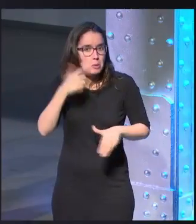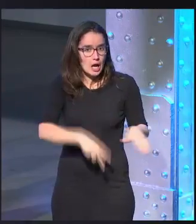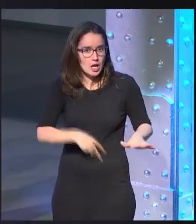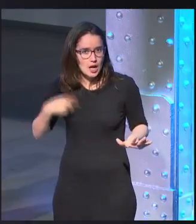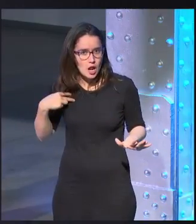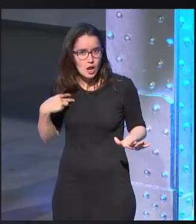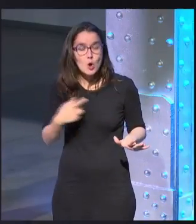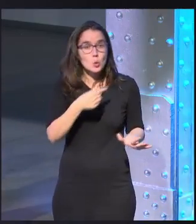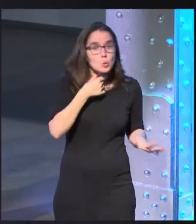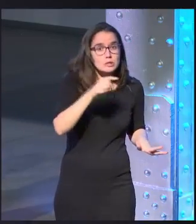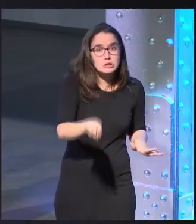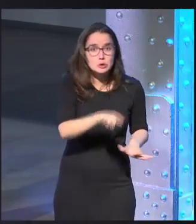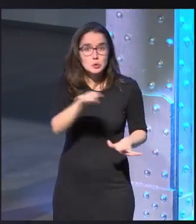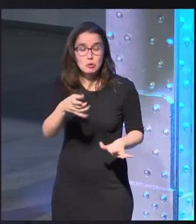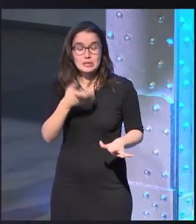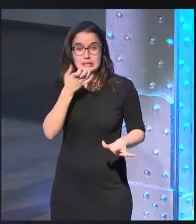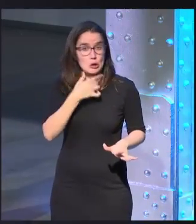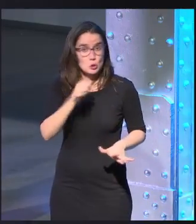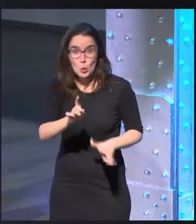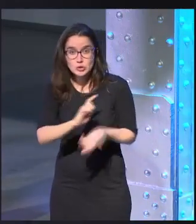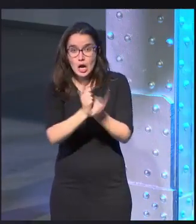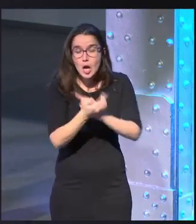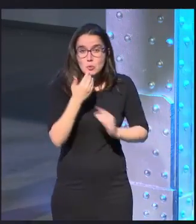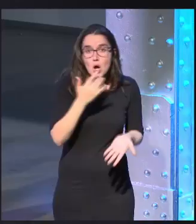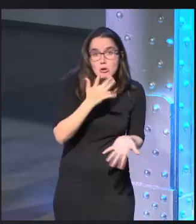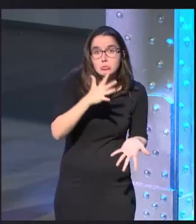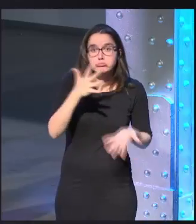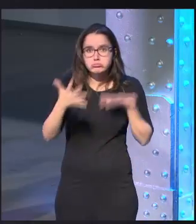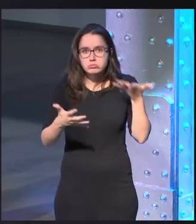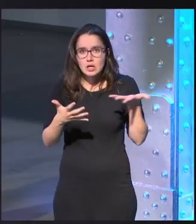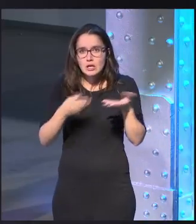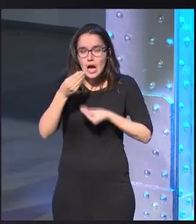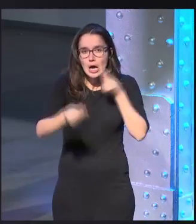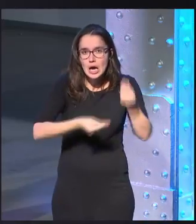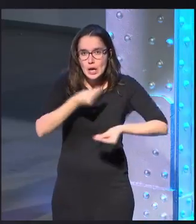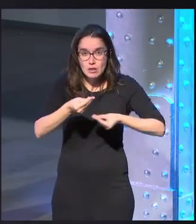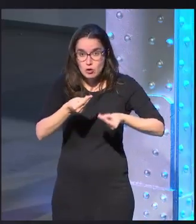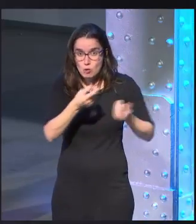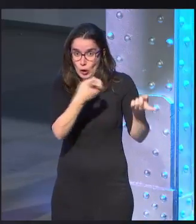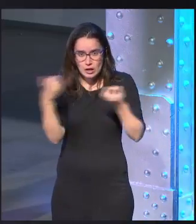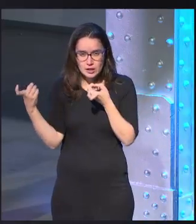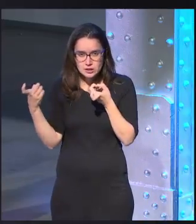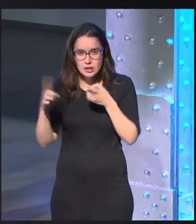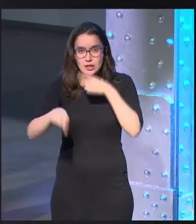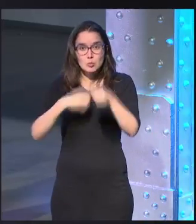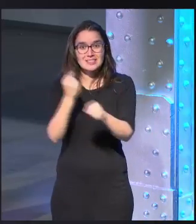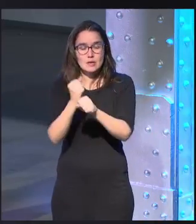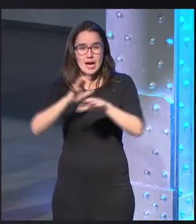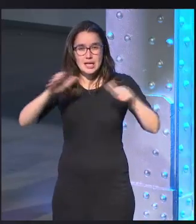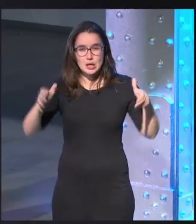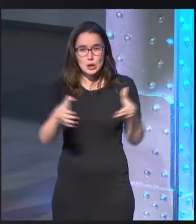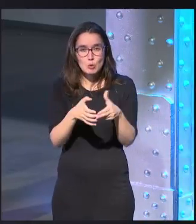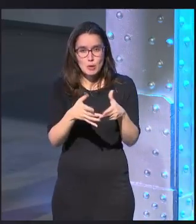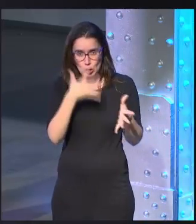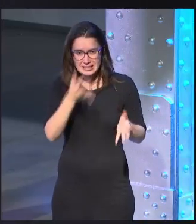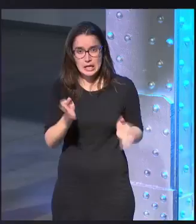General, te gusta o no te gusta, si no te gusta lo cambio, pivotan, hacen lo que sea necesario y luego trabajan en equipo,